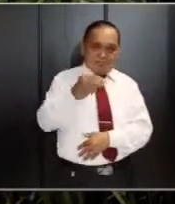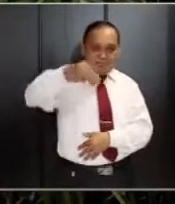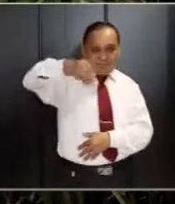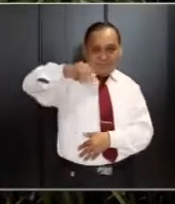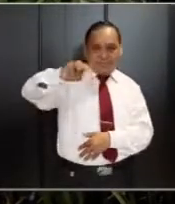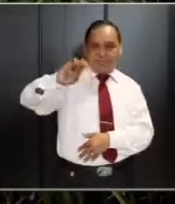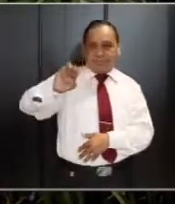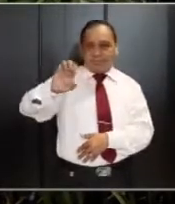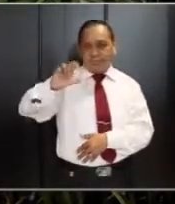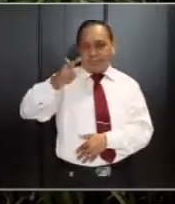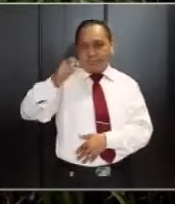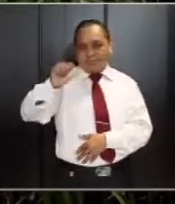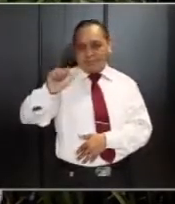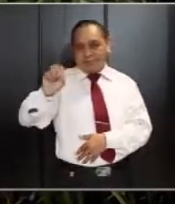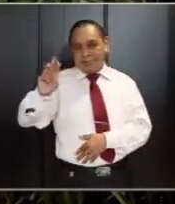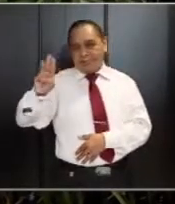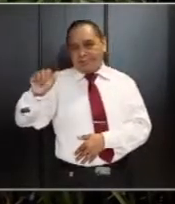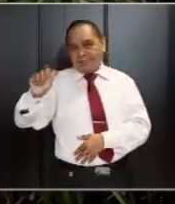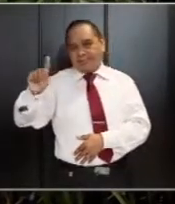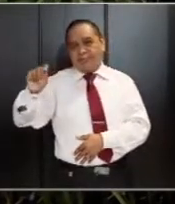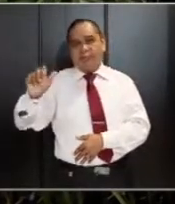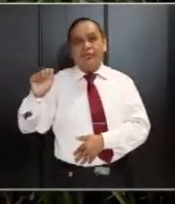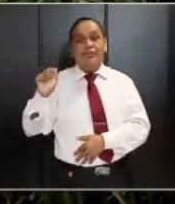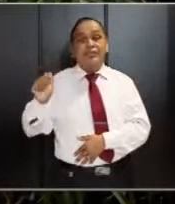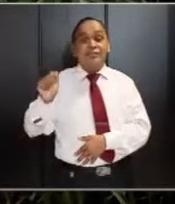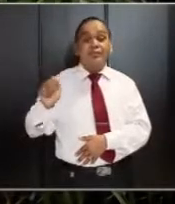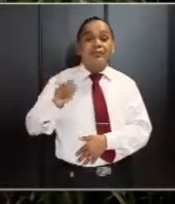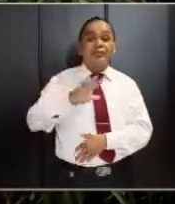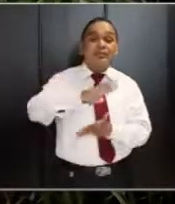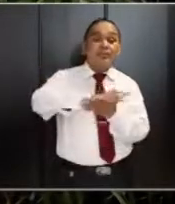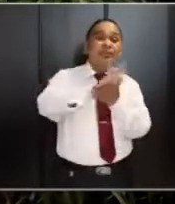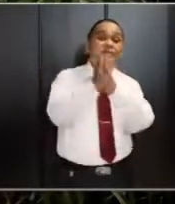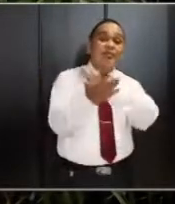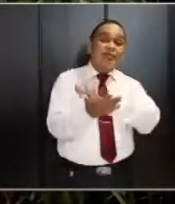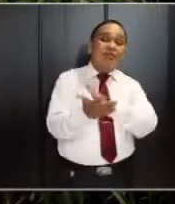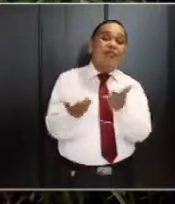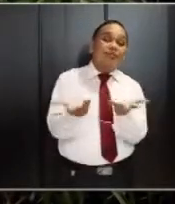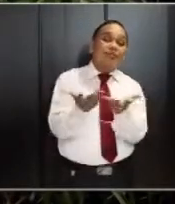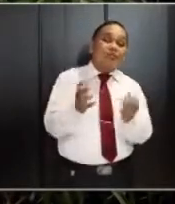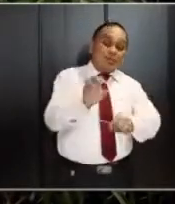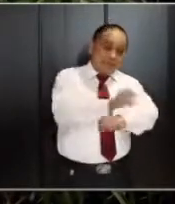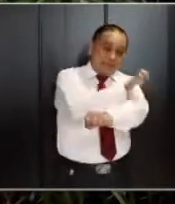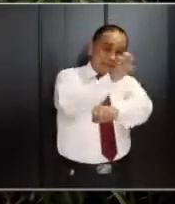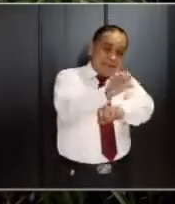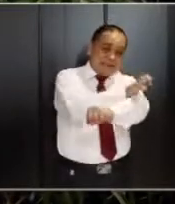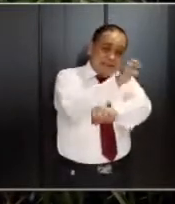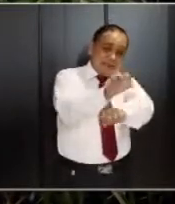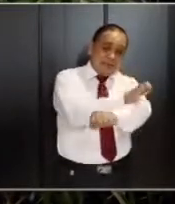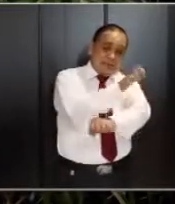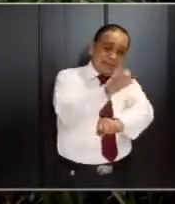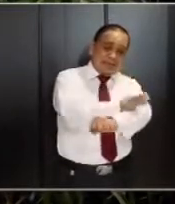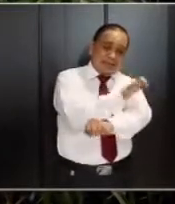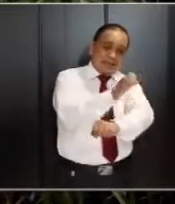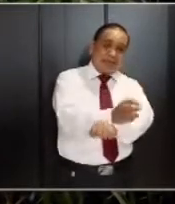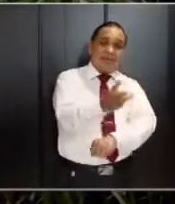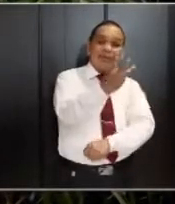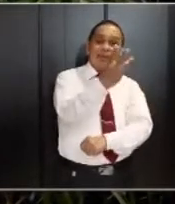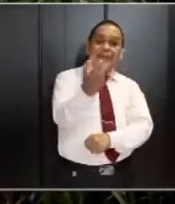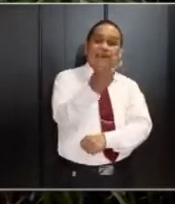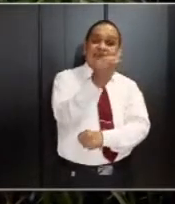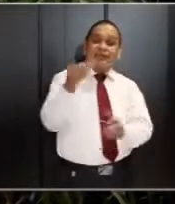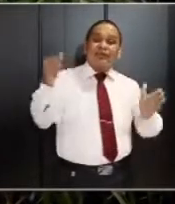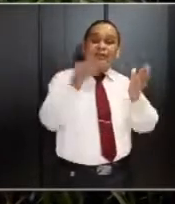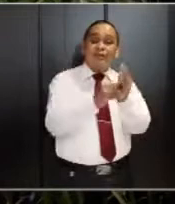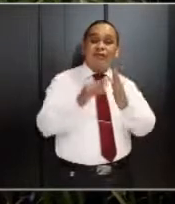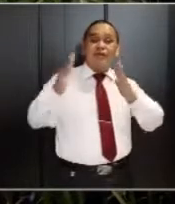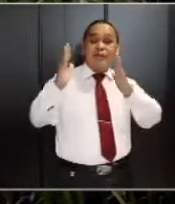para ponerlo un poquito en castellano, implica brindar energía eléctrica a 300,000